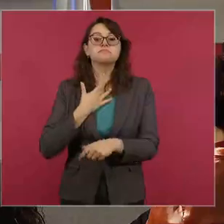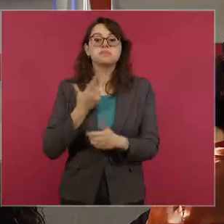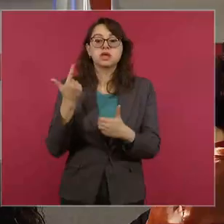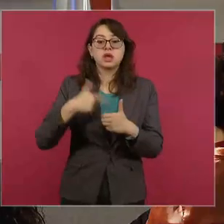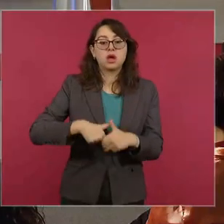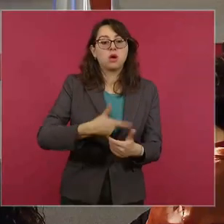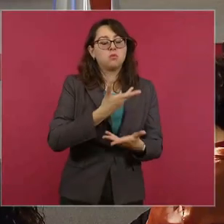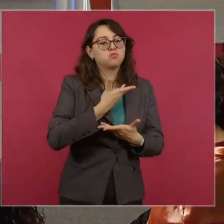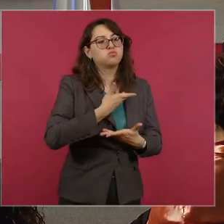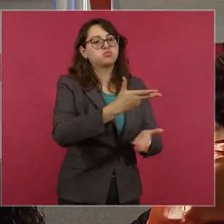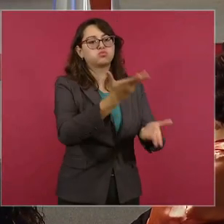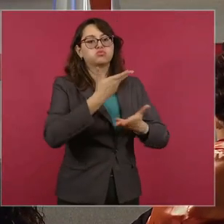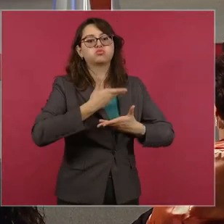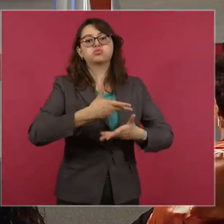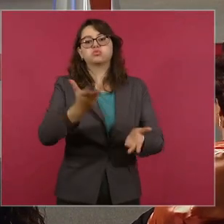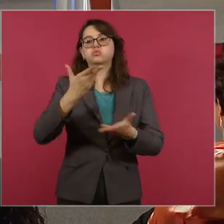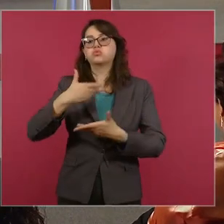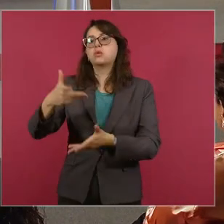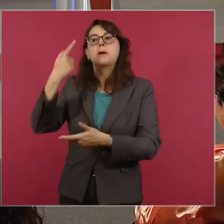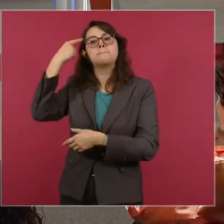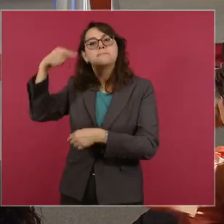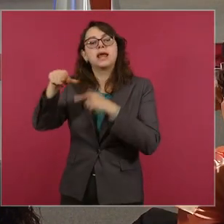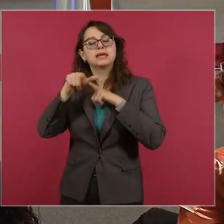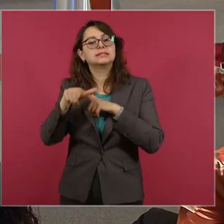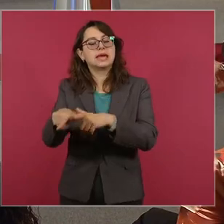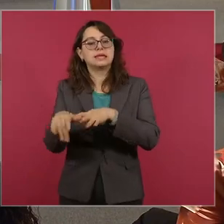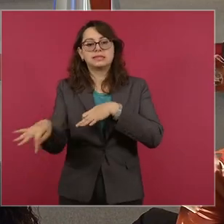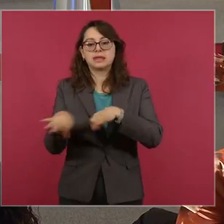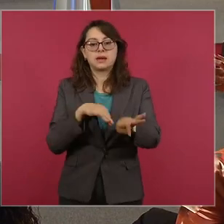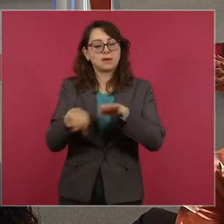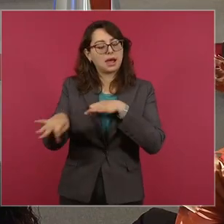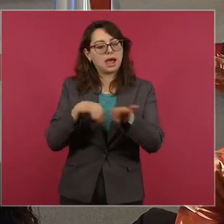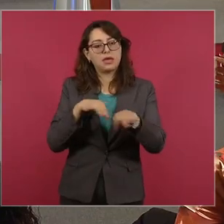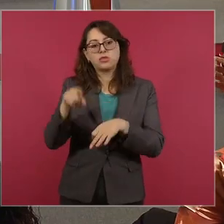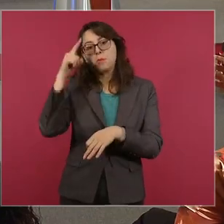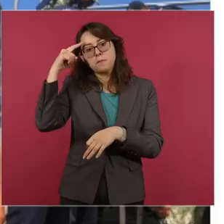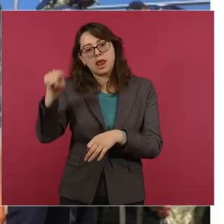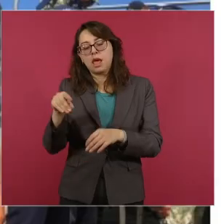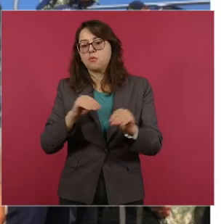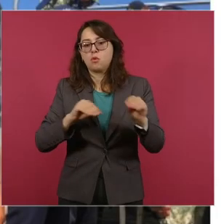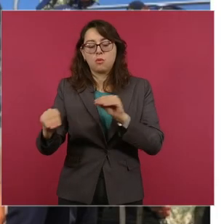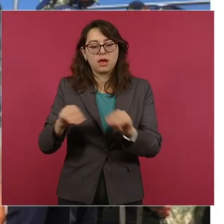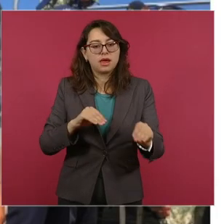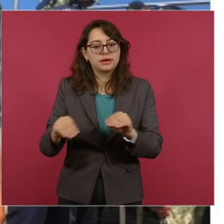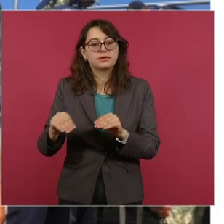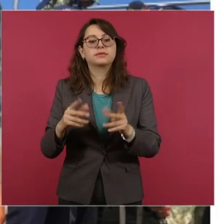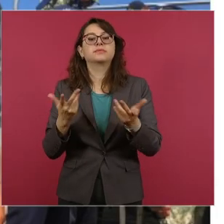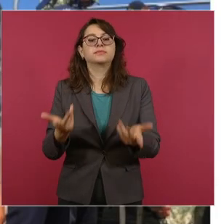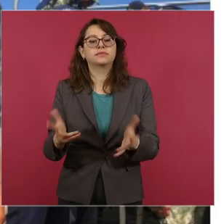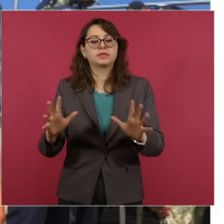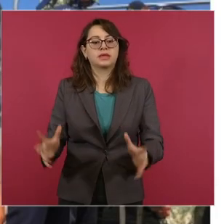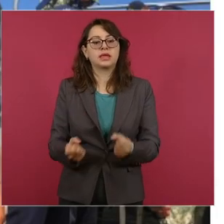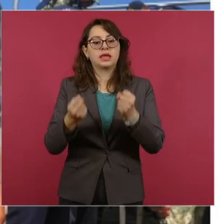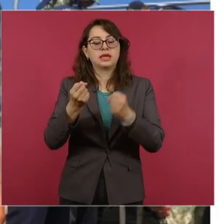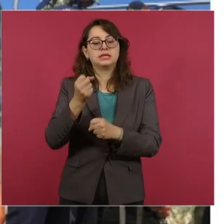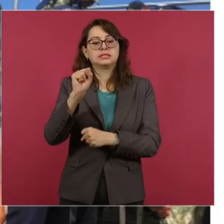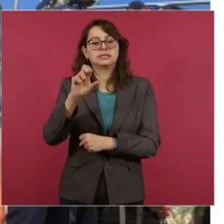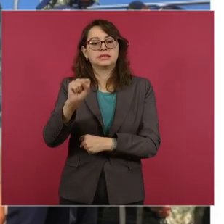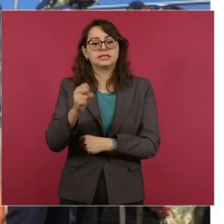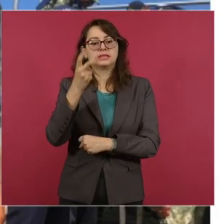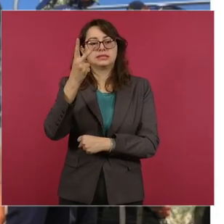a todas las fuerzas de tarea, a toda la gente que está trabajando en la calle. Se han recuperado 62